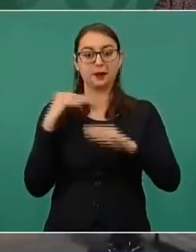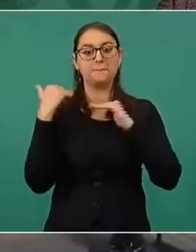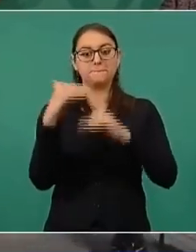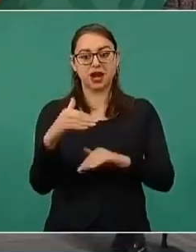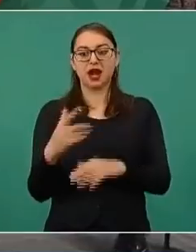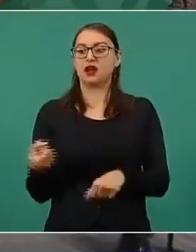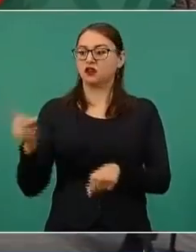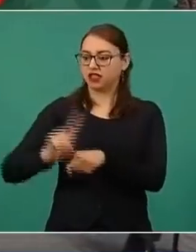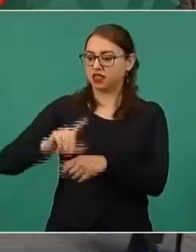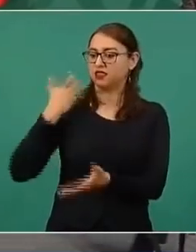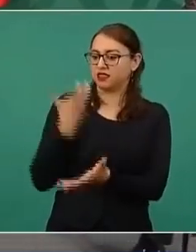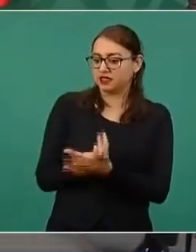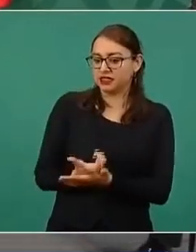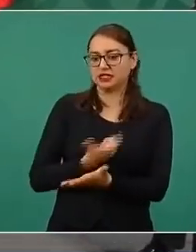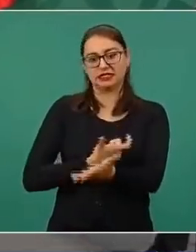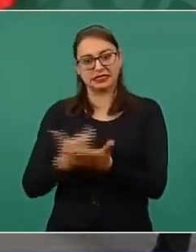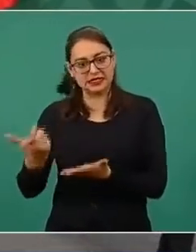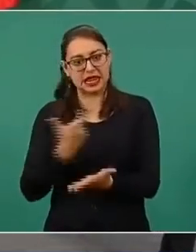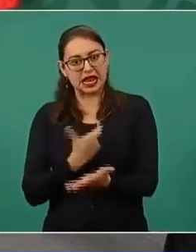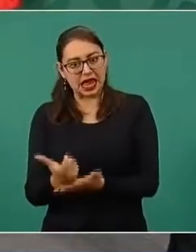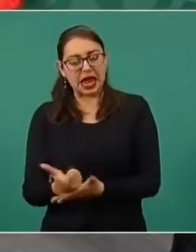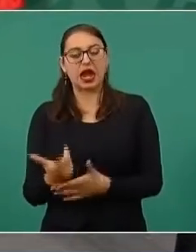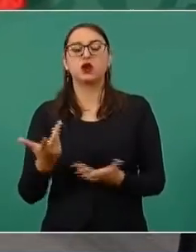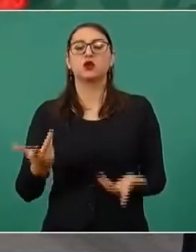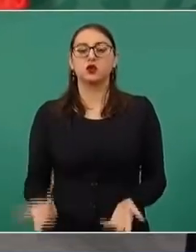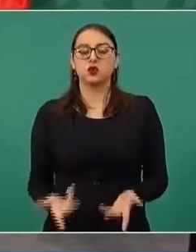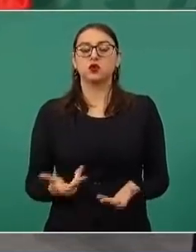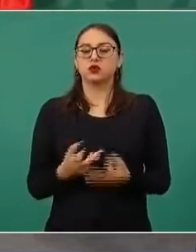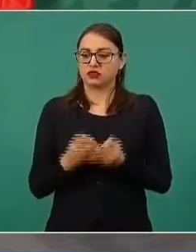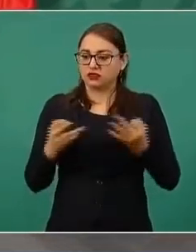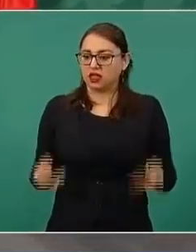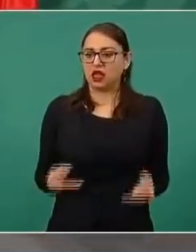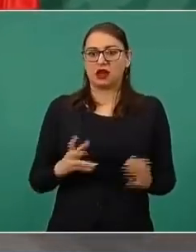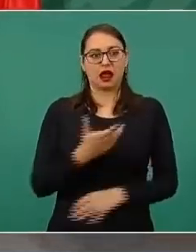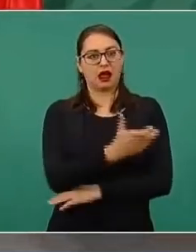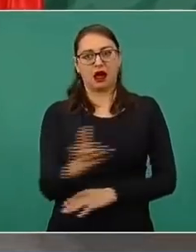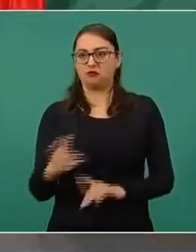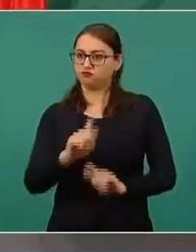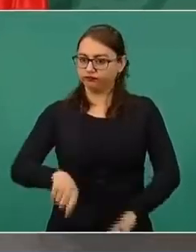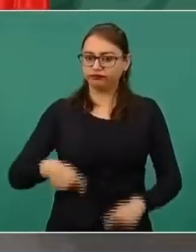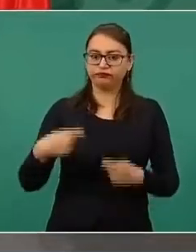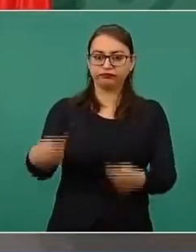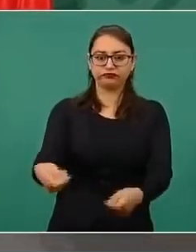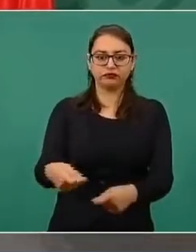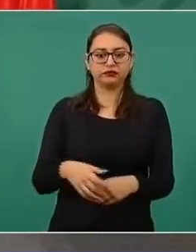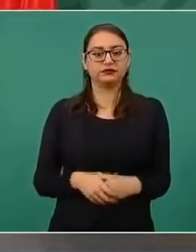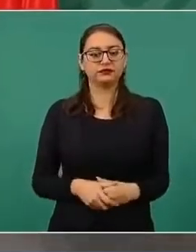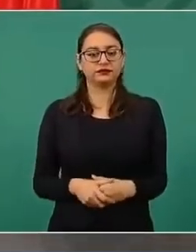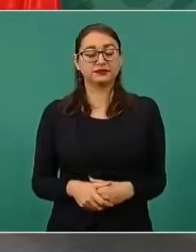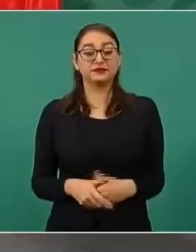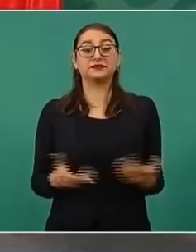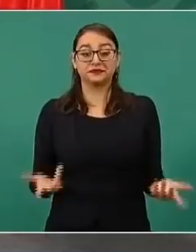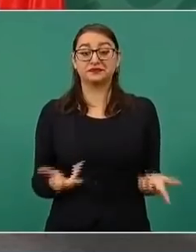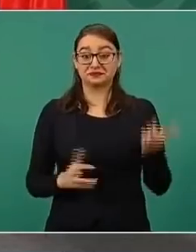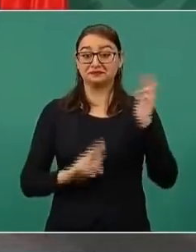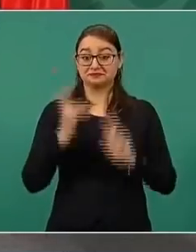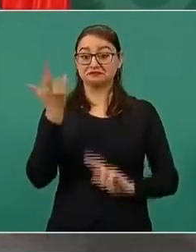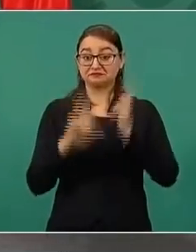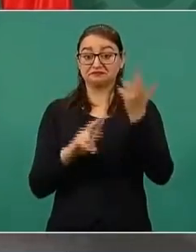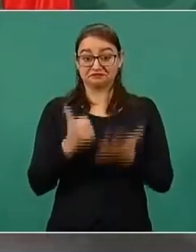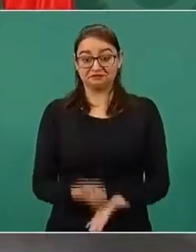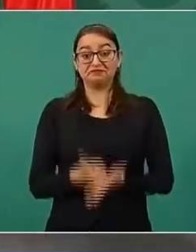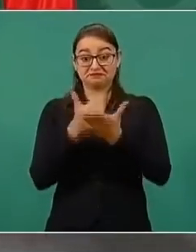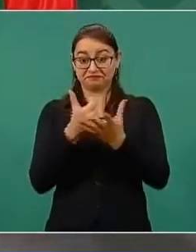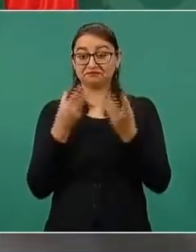día de descanso, ¿sí? La entrega de la tierra a los campesinos, con la revolución. Pero